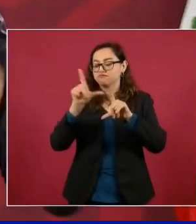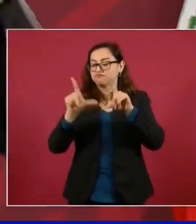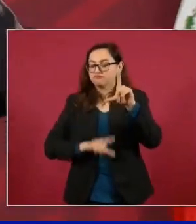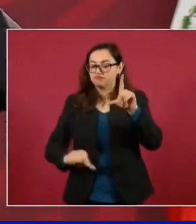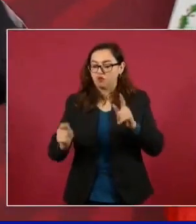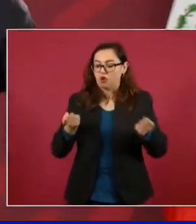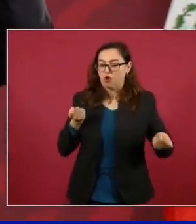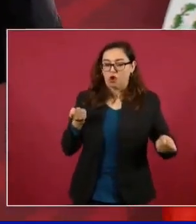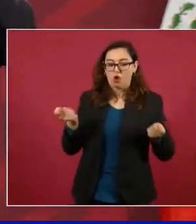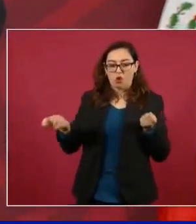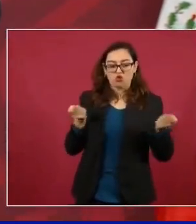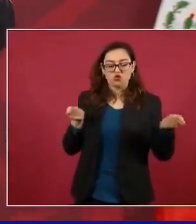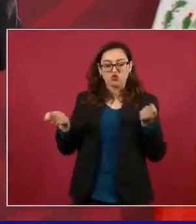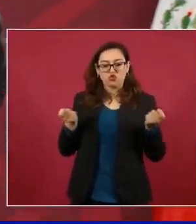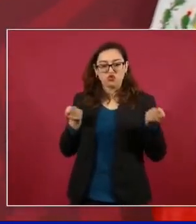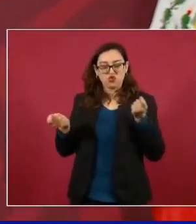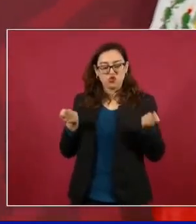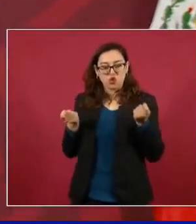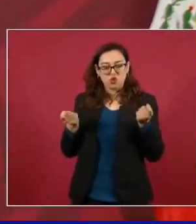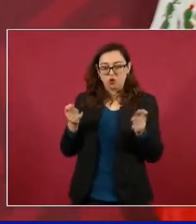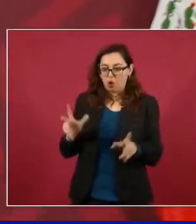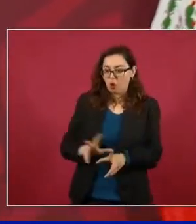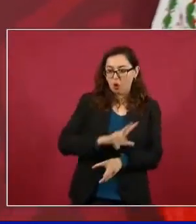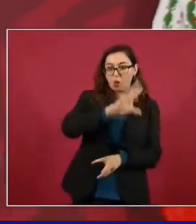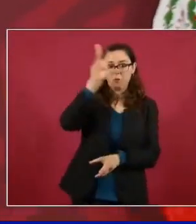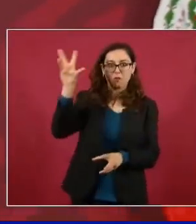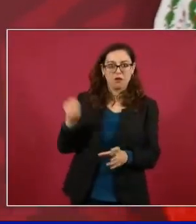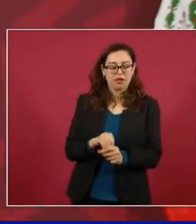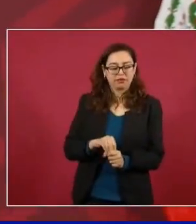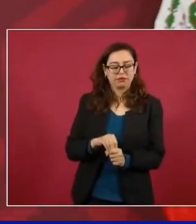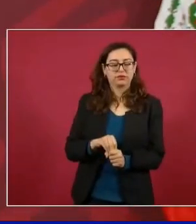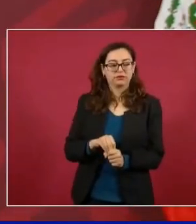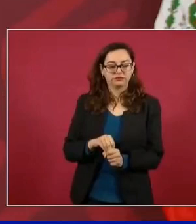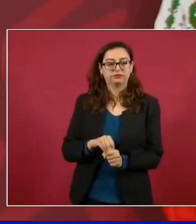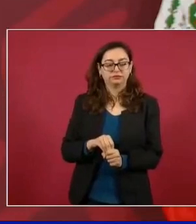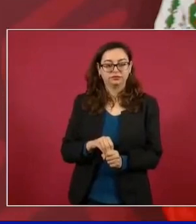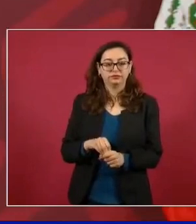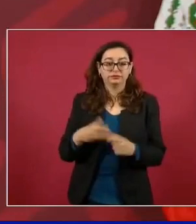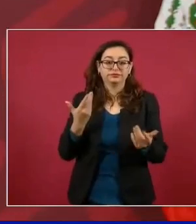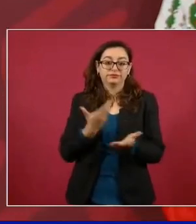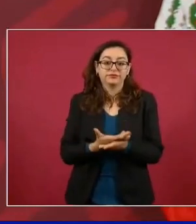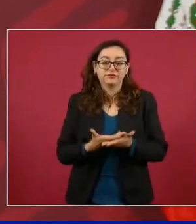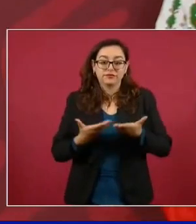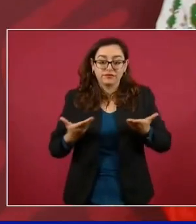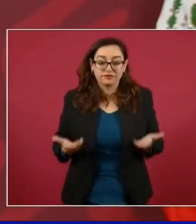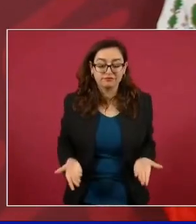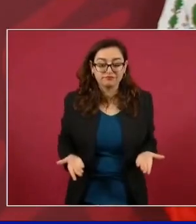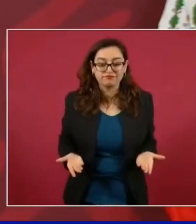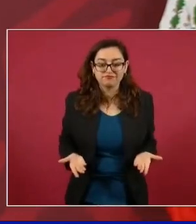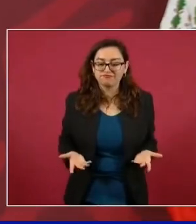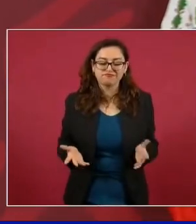y que fueron los que crearon todo ese andamiaje al que haces tu referencia.